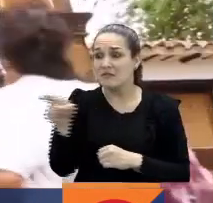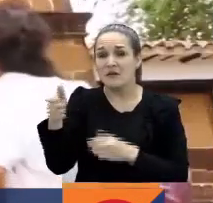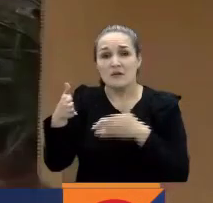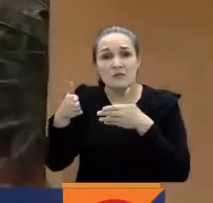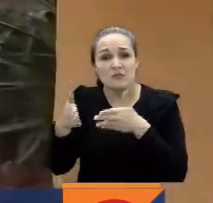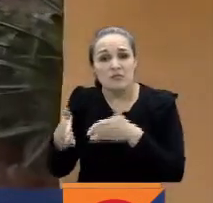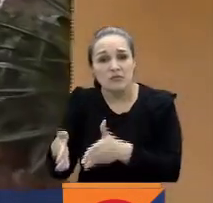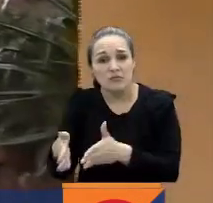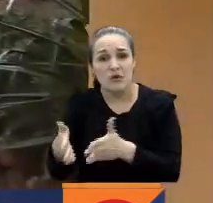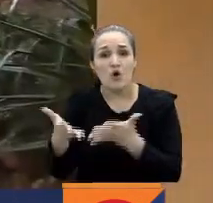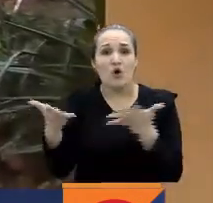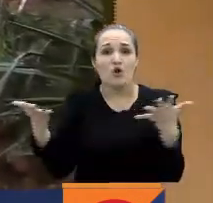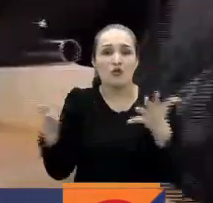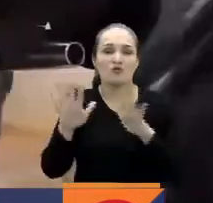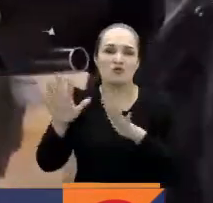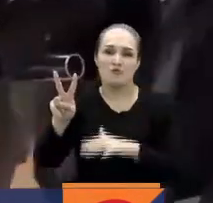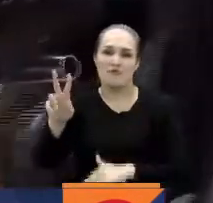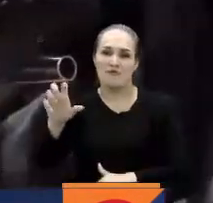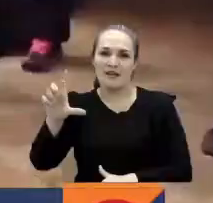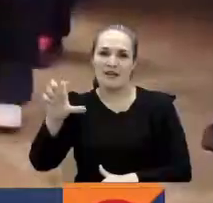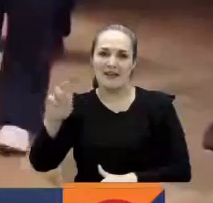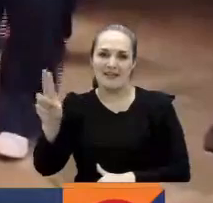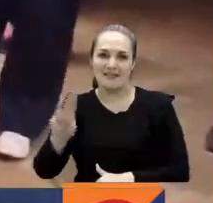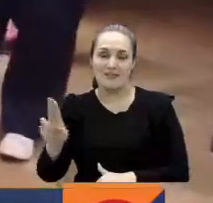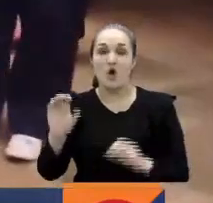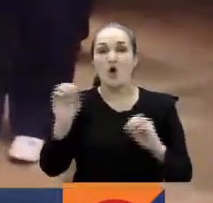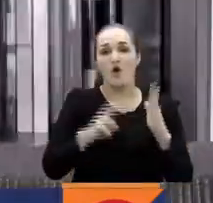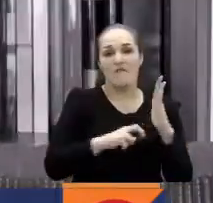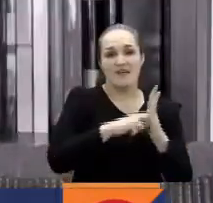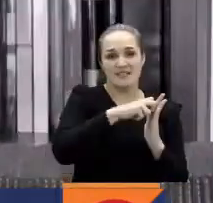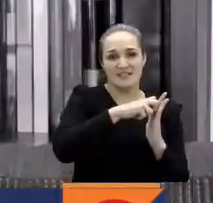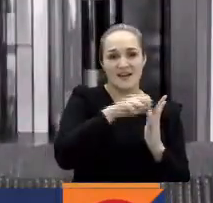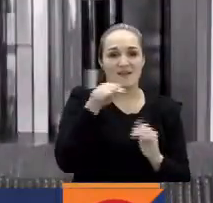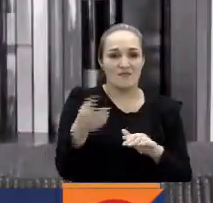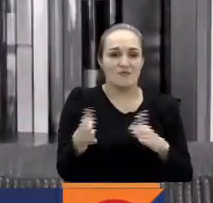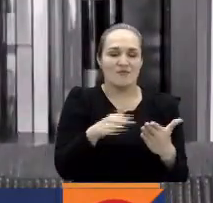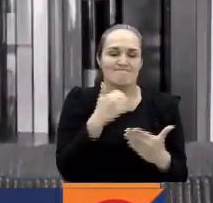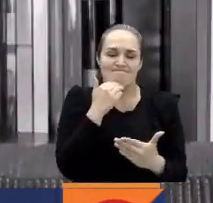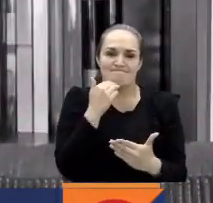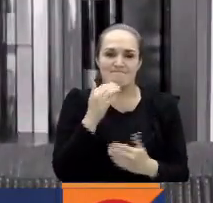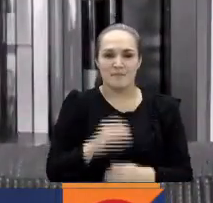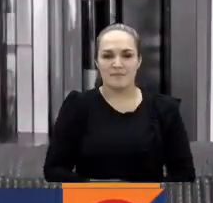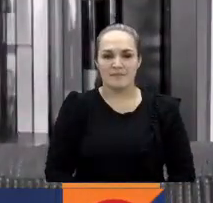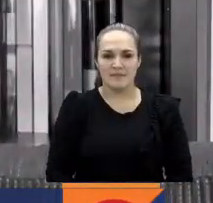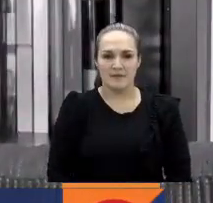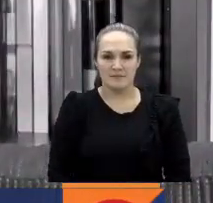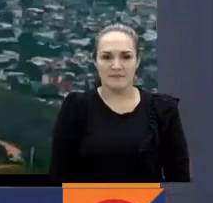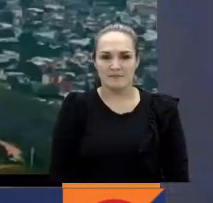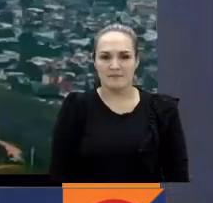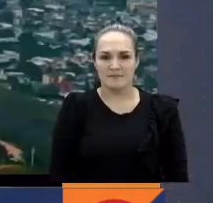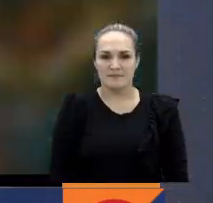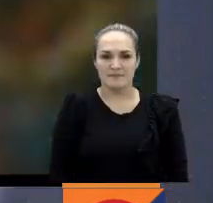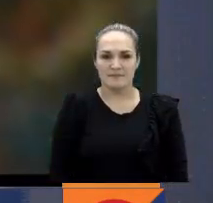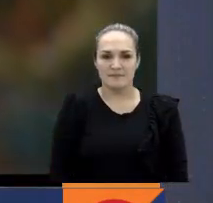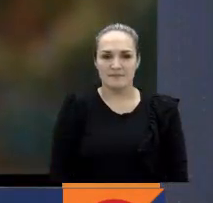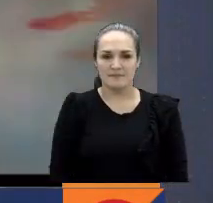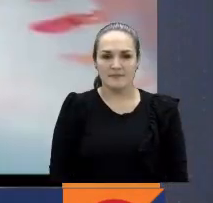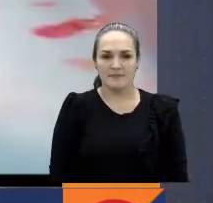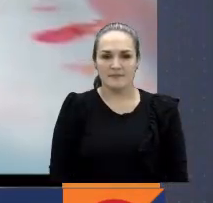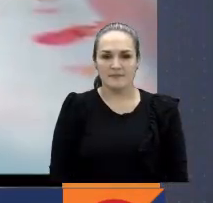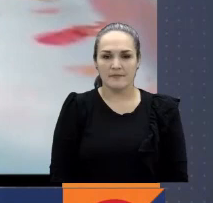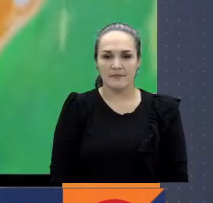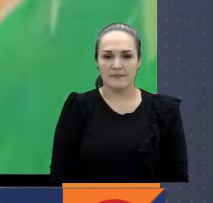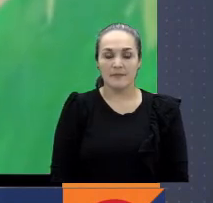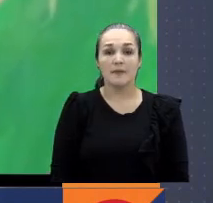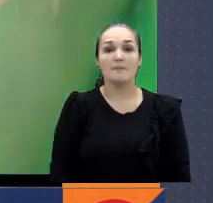será en su natal Vélez o en Barichara, donde falleció. Déjanos en su lugar. Y en